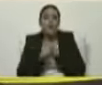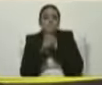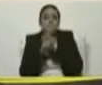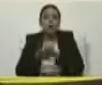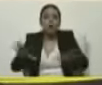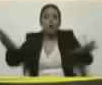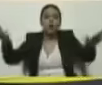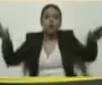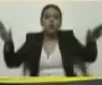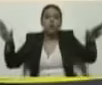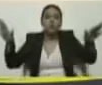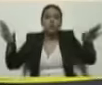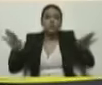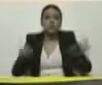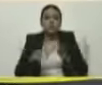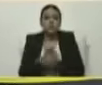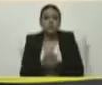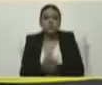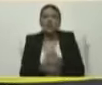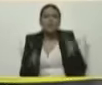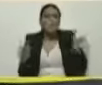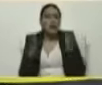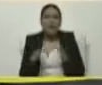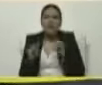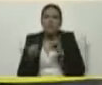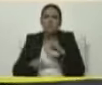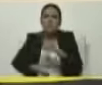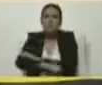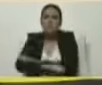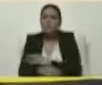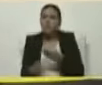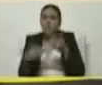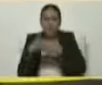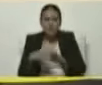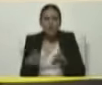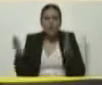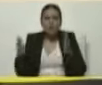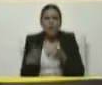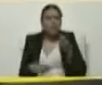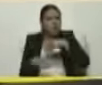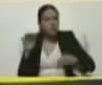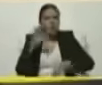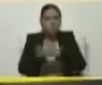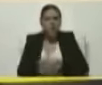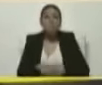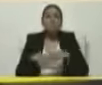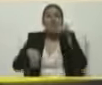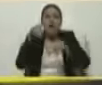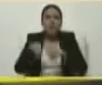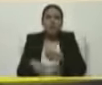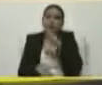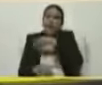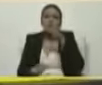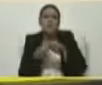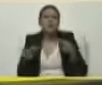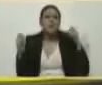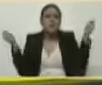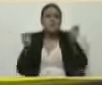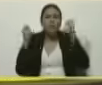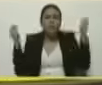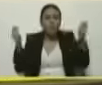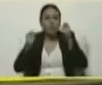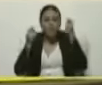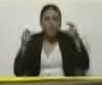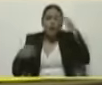Venezuela. ¡Pum! Está ganando la derecha, está ganando, vamos a votar. Hicieron creer